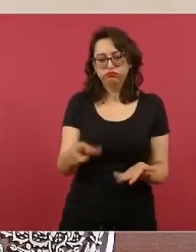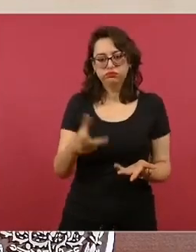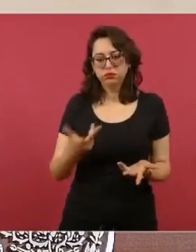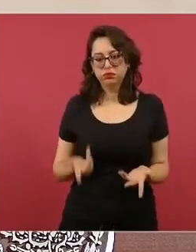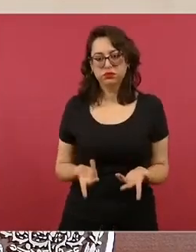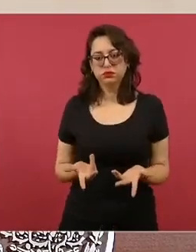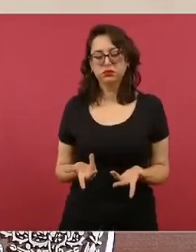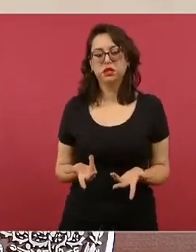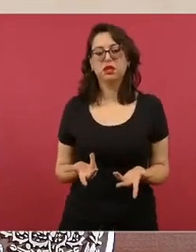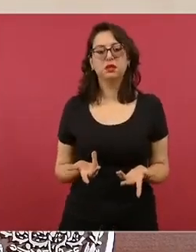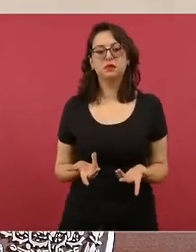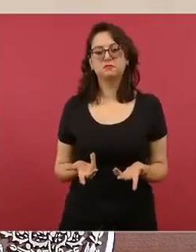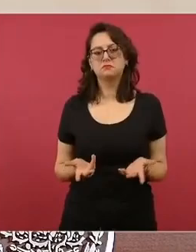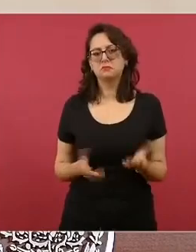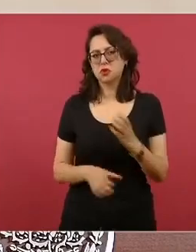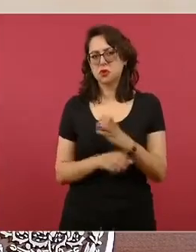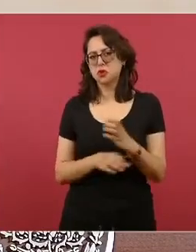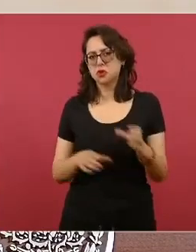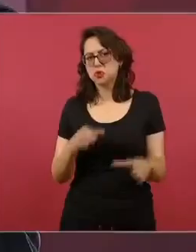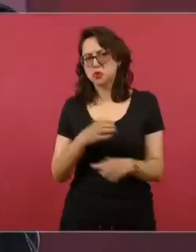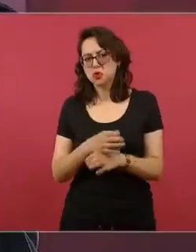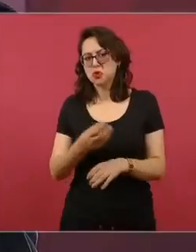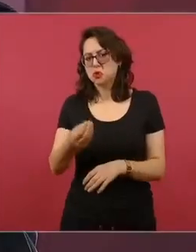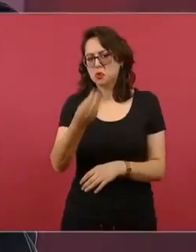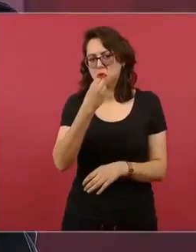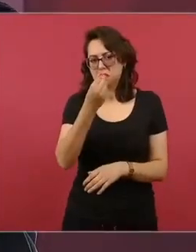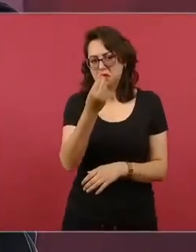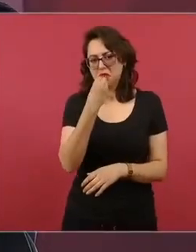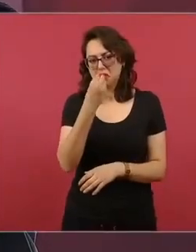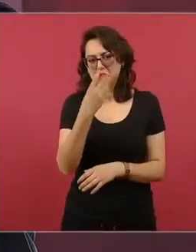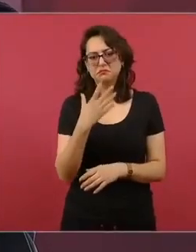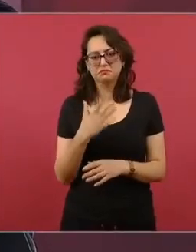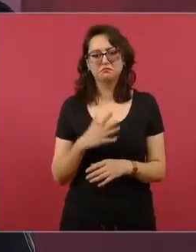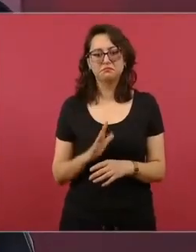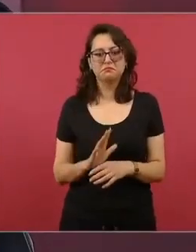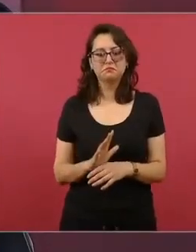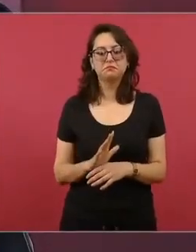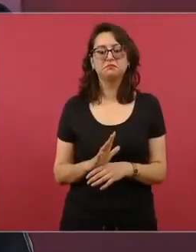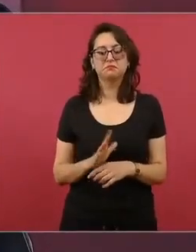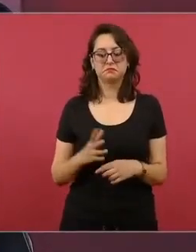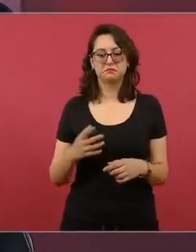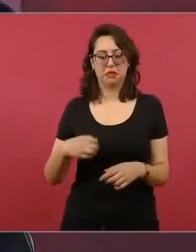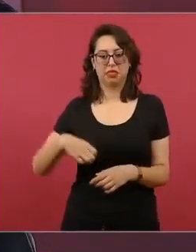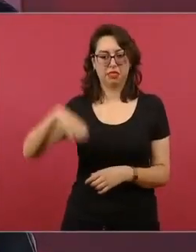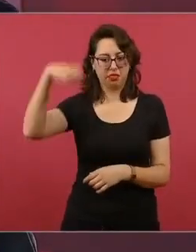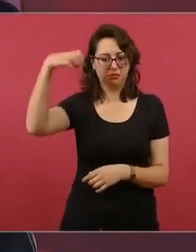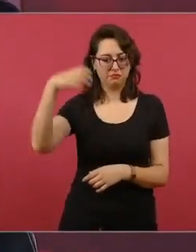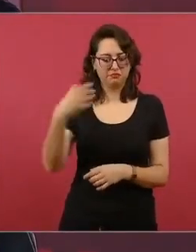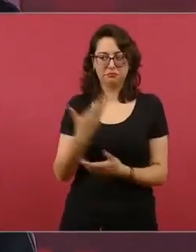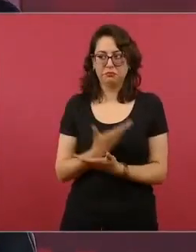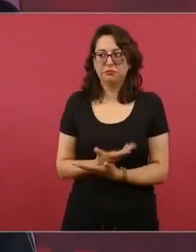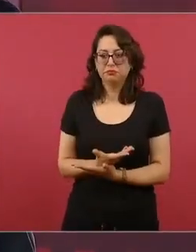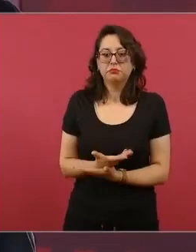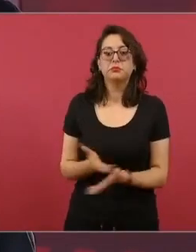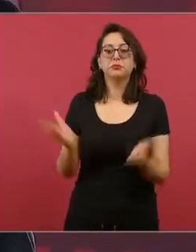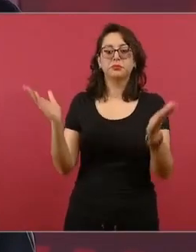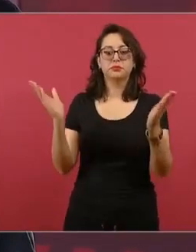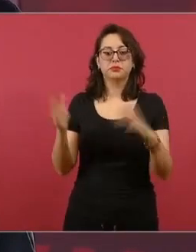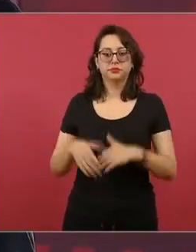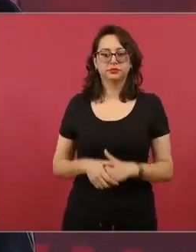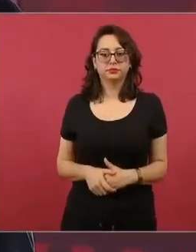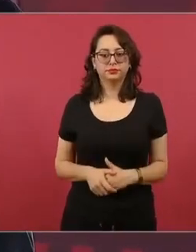sus mercancías, sobre todo alimentos, los adultos mayores.